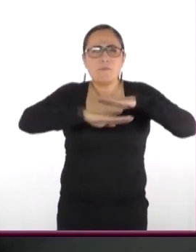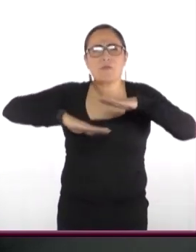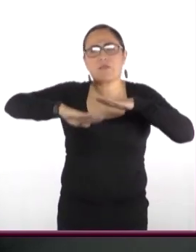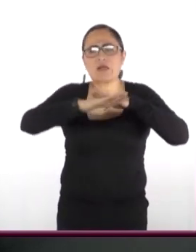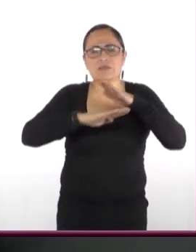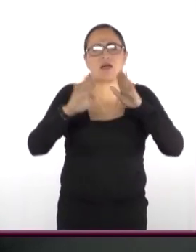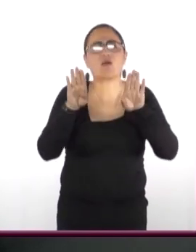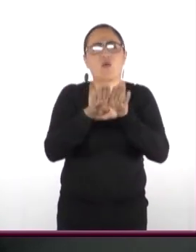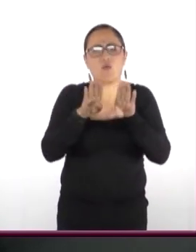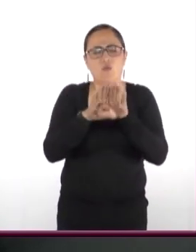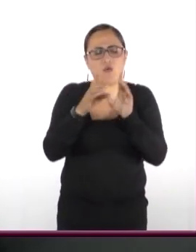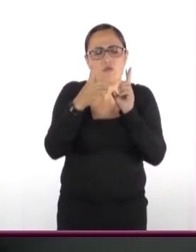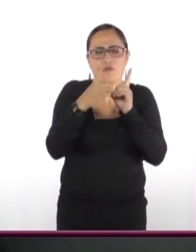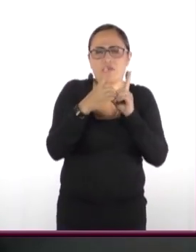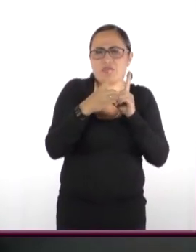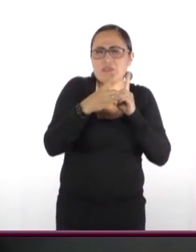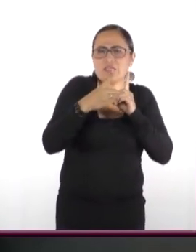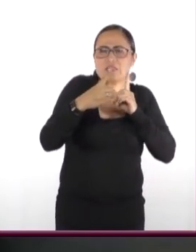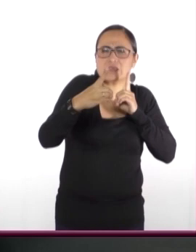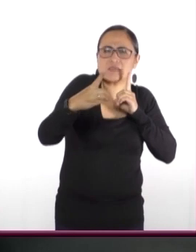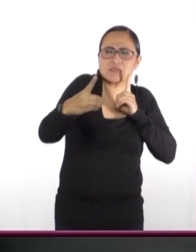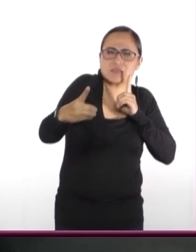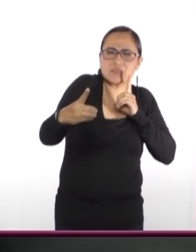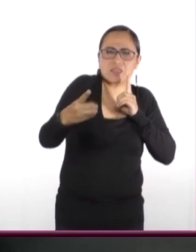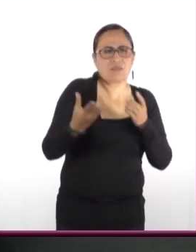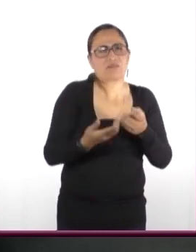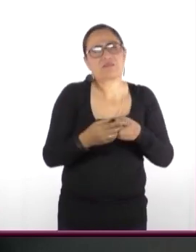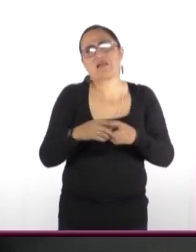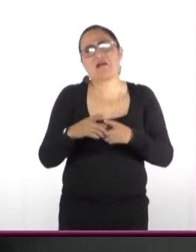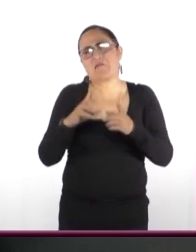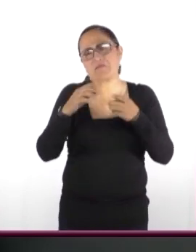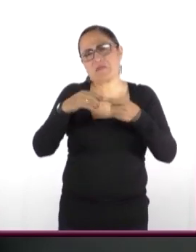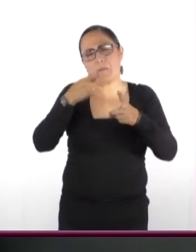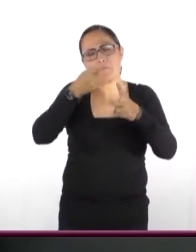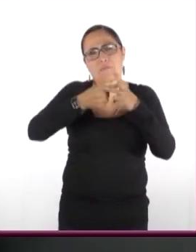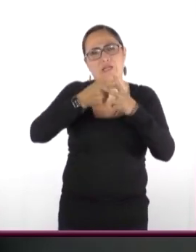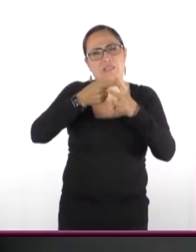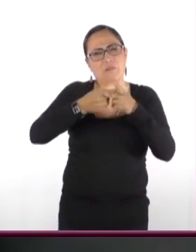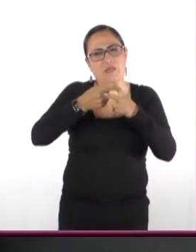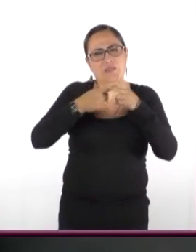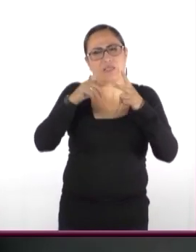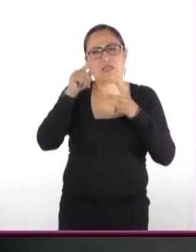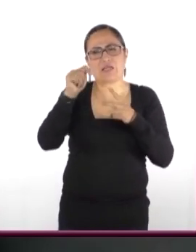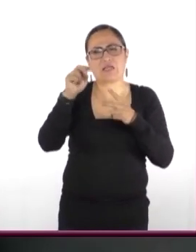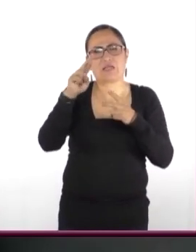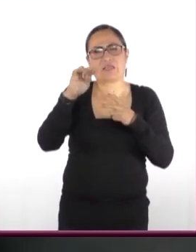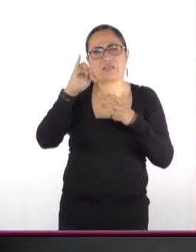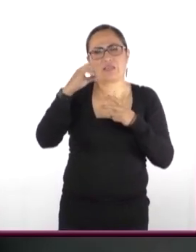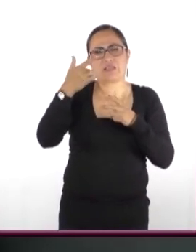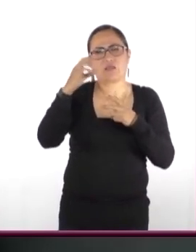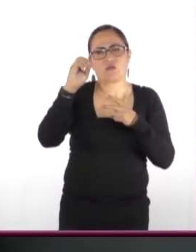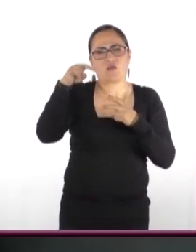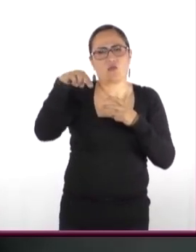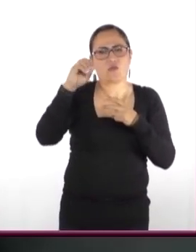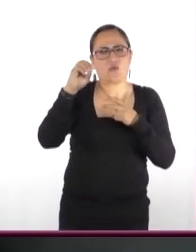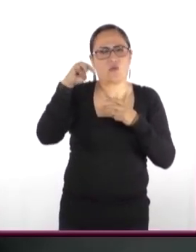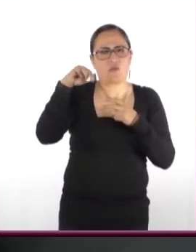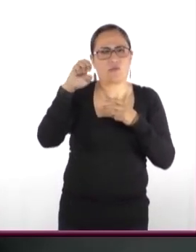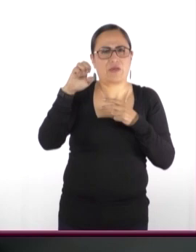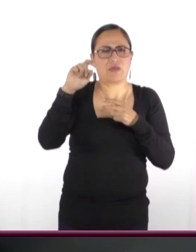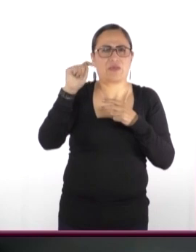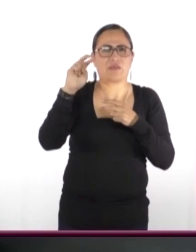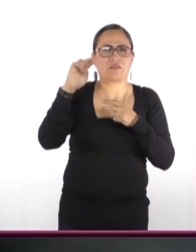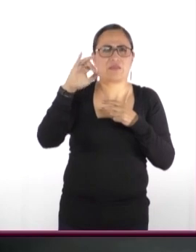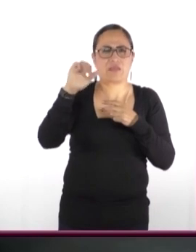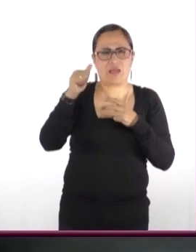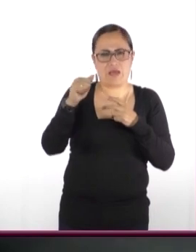poder medir la distancia por métodos trigonométricos, digámoslo. Esto es, la Tierra se mueve alrededor del Sol. Al